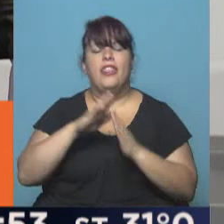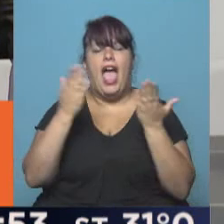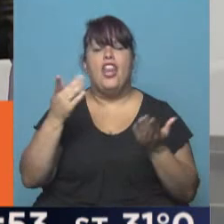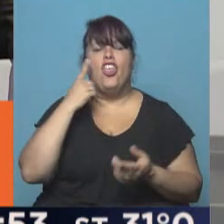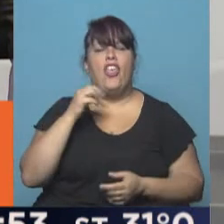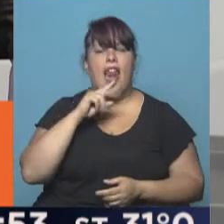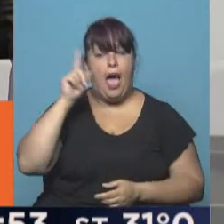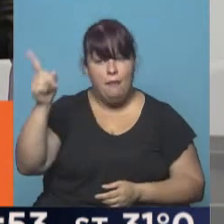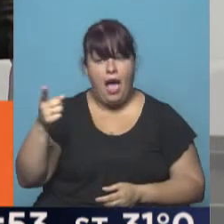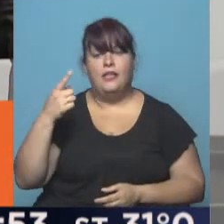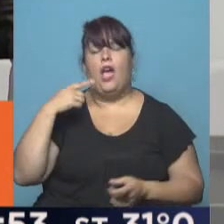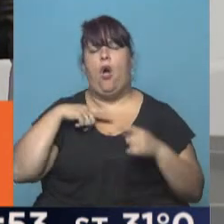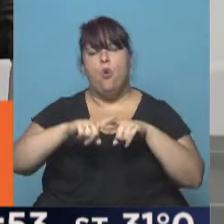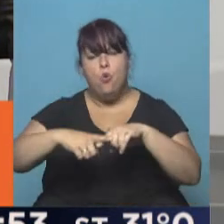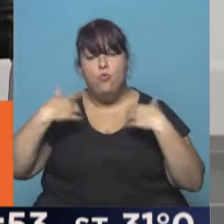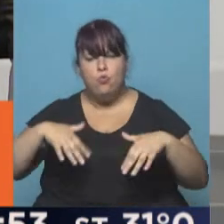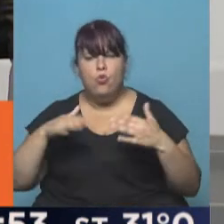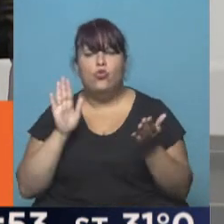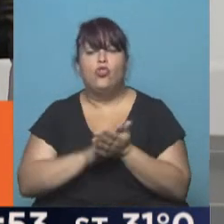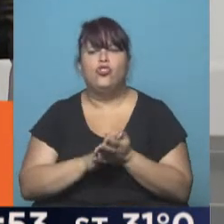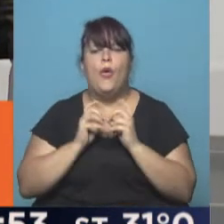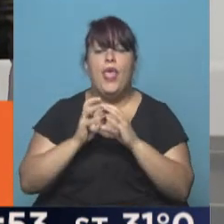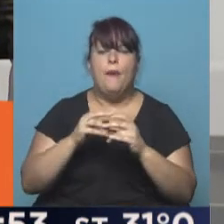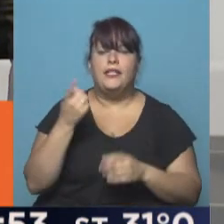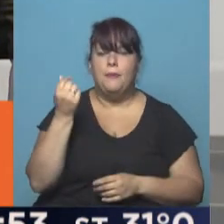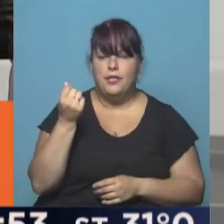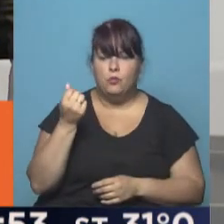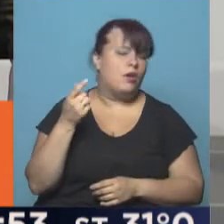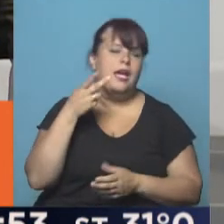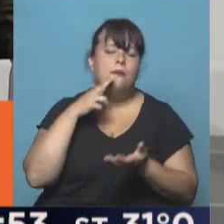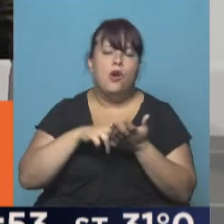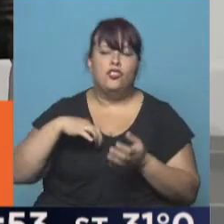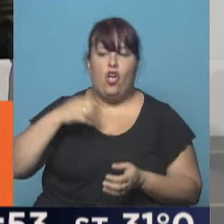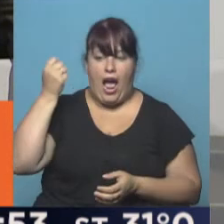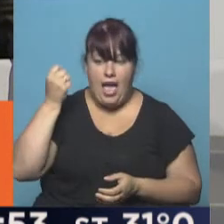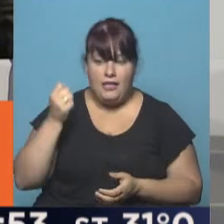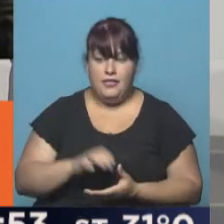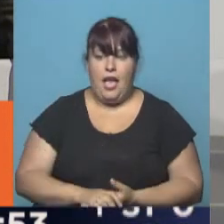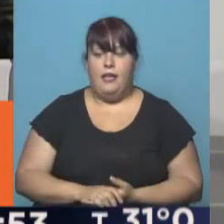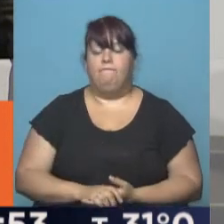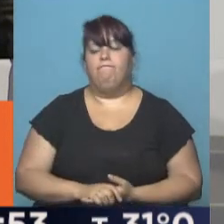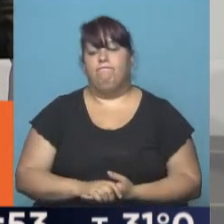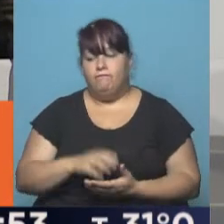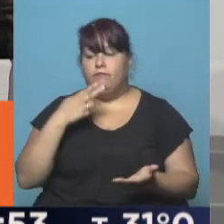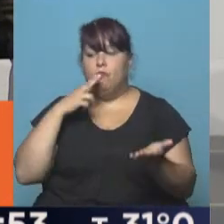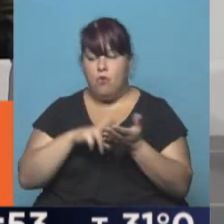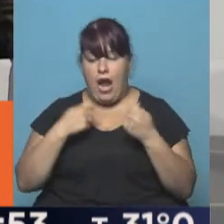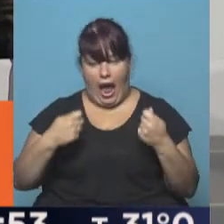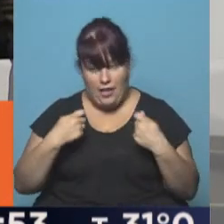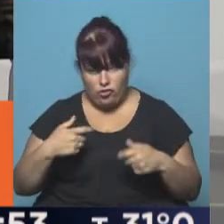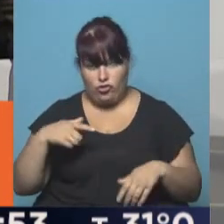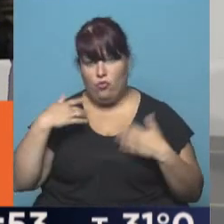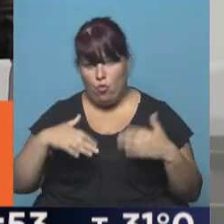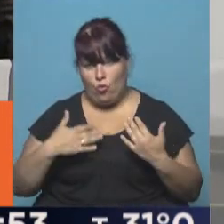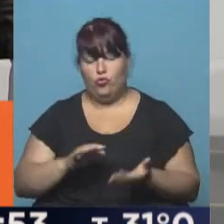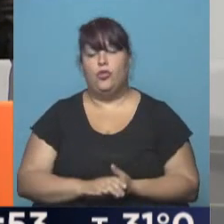Plata. Mucho se discutió en este debate del presupuesto del impuesto a las ganancias, el impacto fiscal, el costo